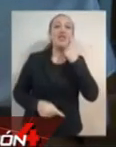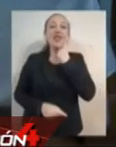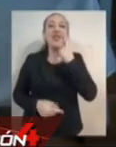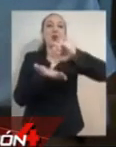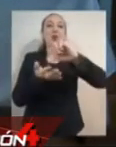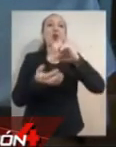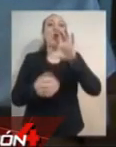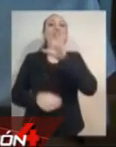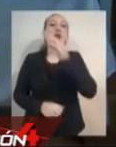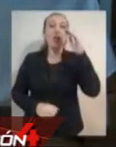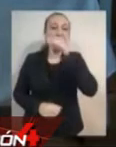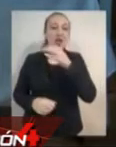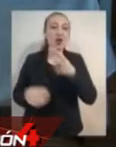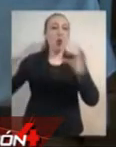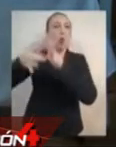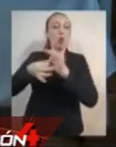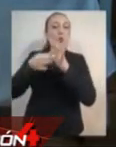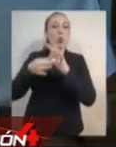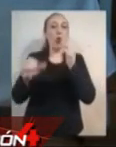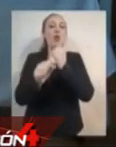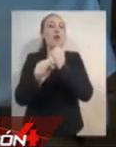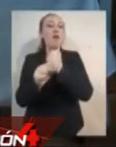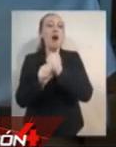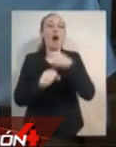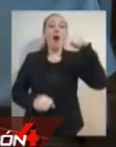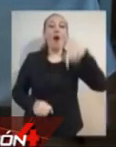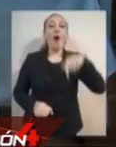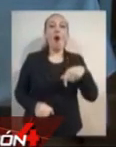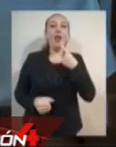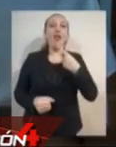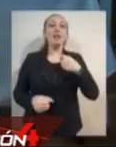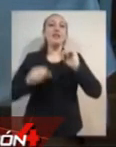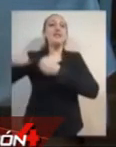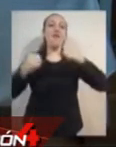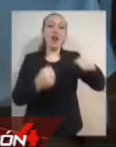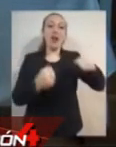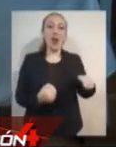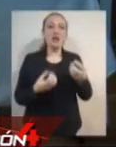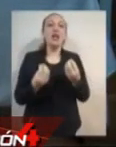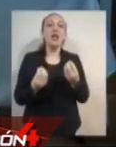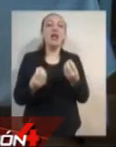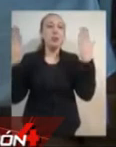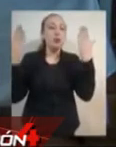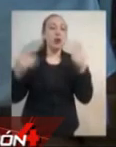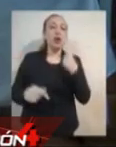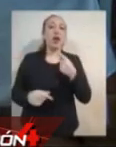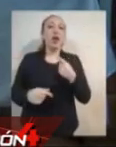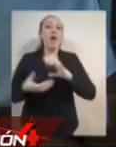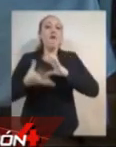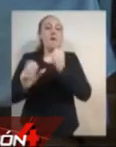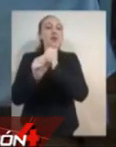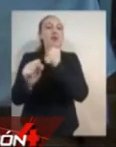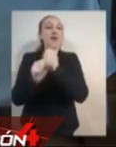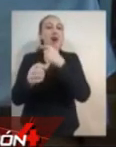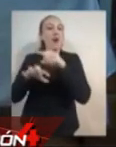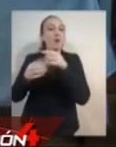provincia. Y ahora nos hemos abocado en San Carlos de Bariloche a tareas muy específicas.